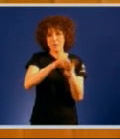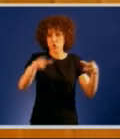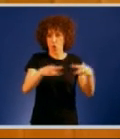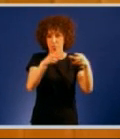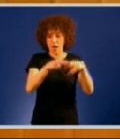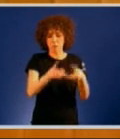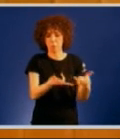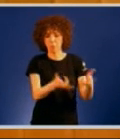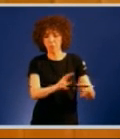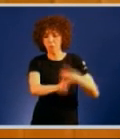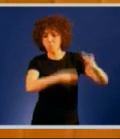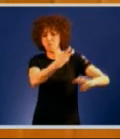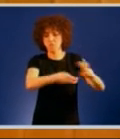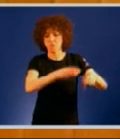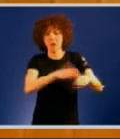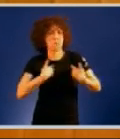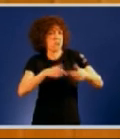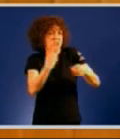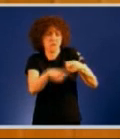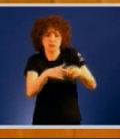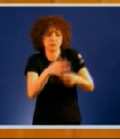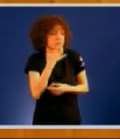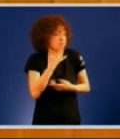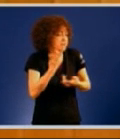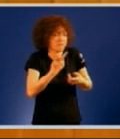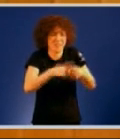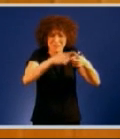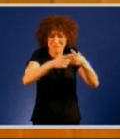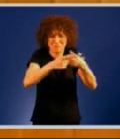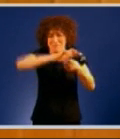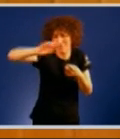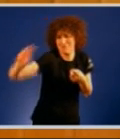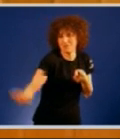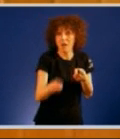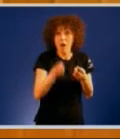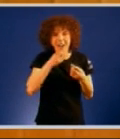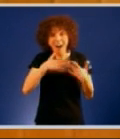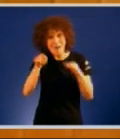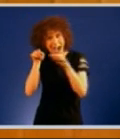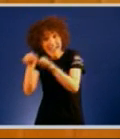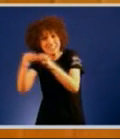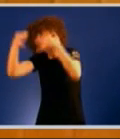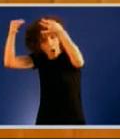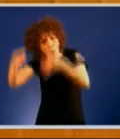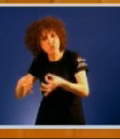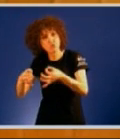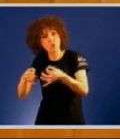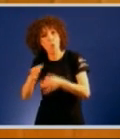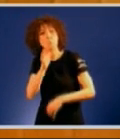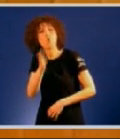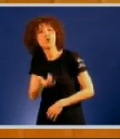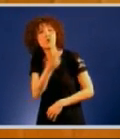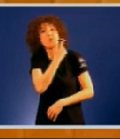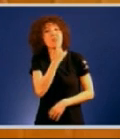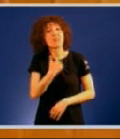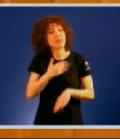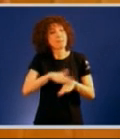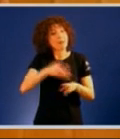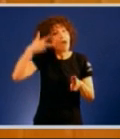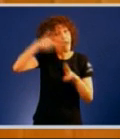Lei de Servizos Sociais, para calquer tipo de cousa, para aspectos moi variopintos, e agora nesta, precisamente, o